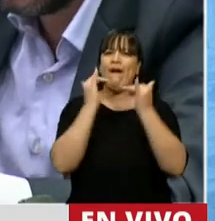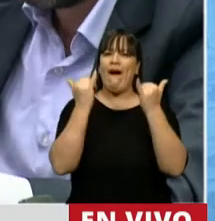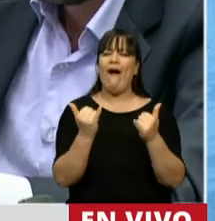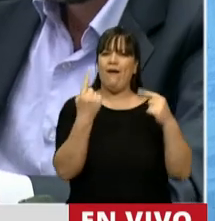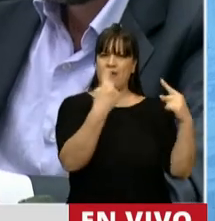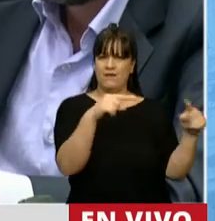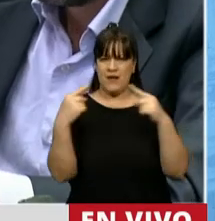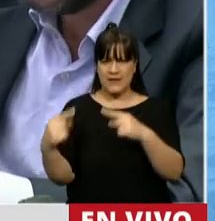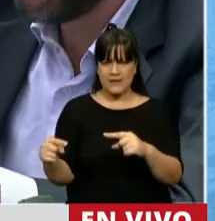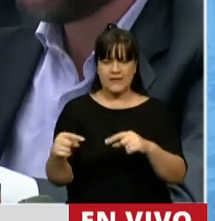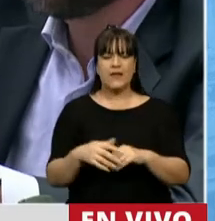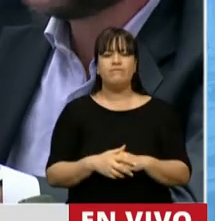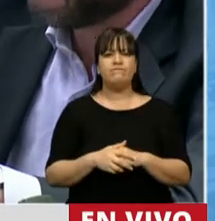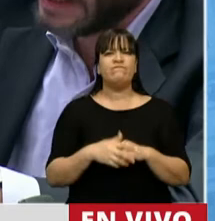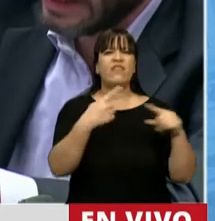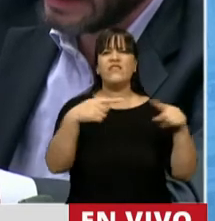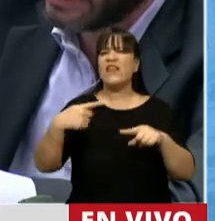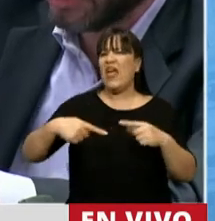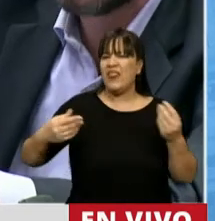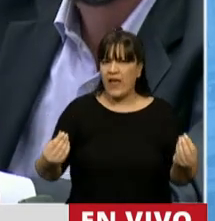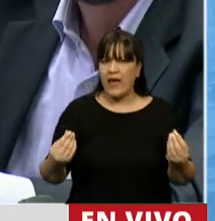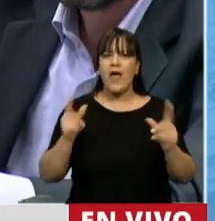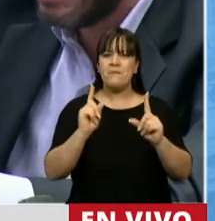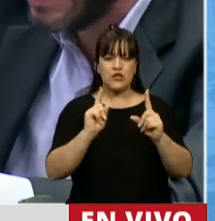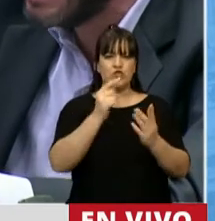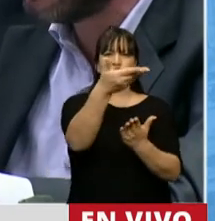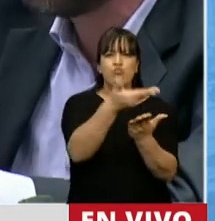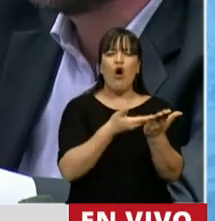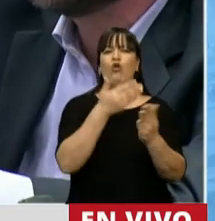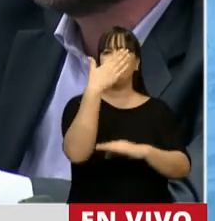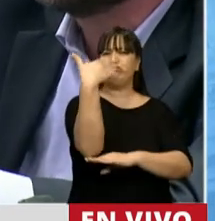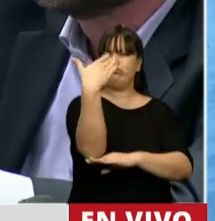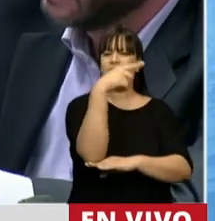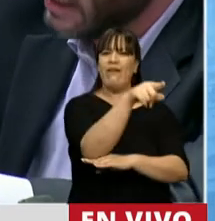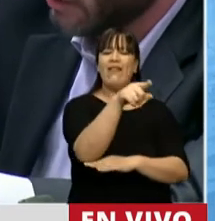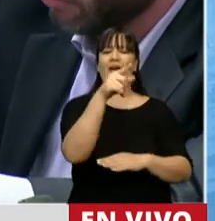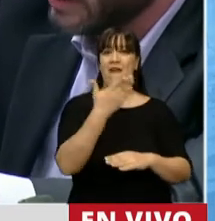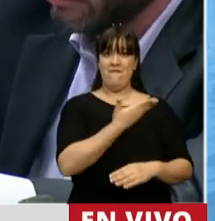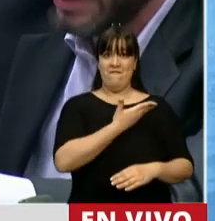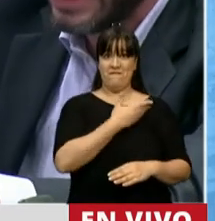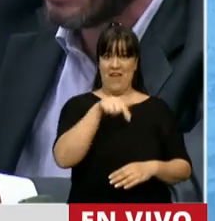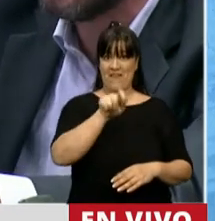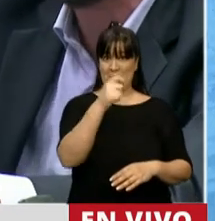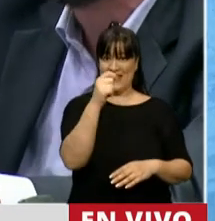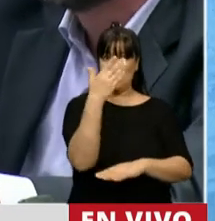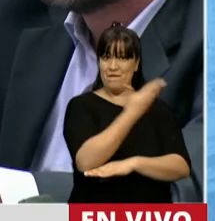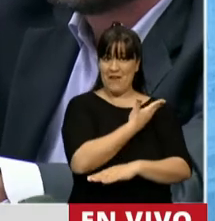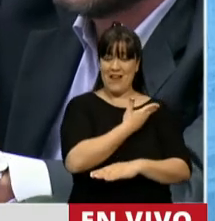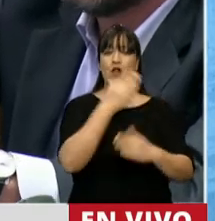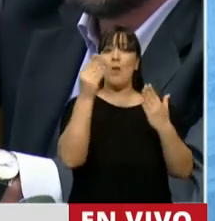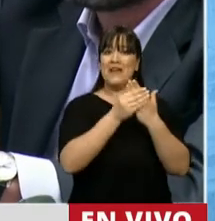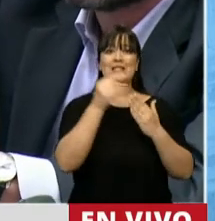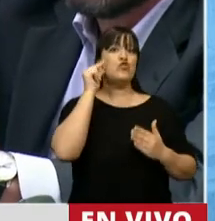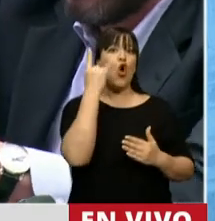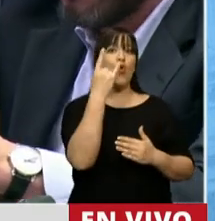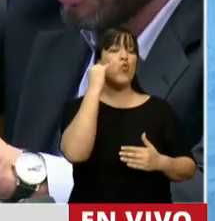diferencia en lo que fuera la presentación del ministro en febrero en este Congreso de la Nación, ya